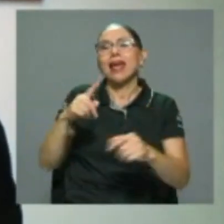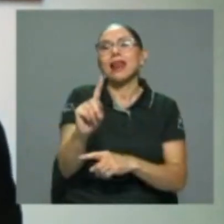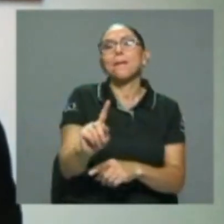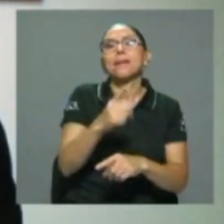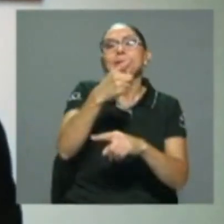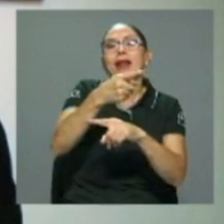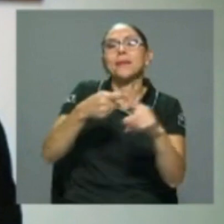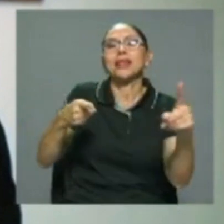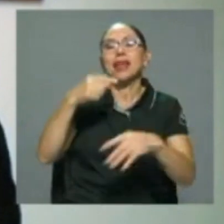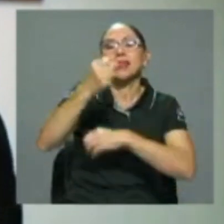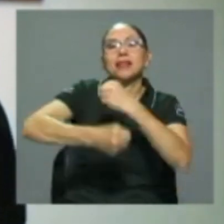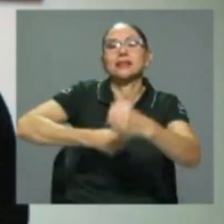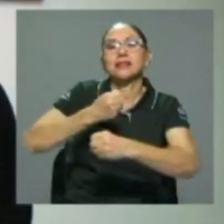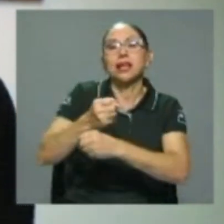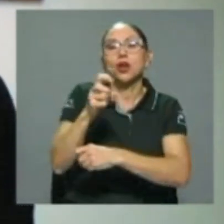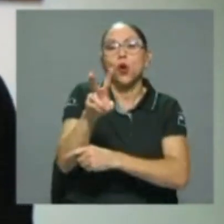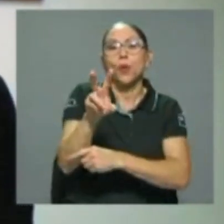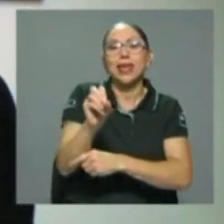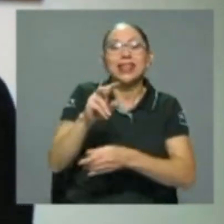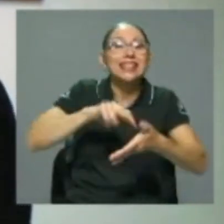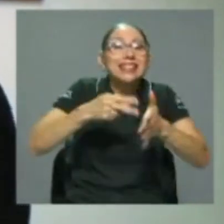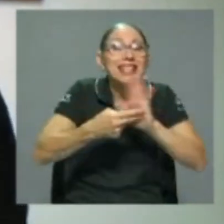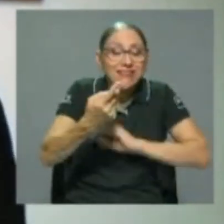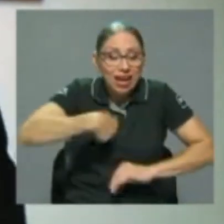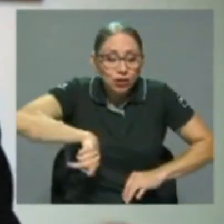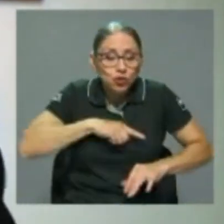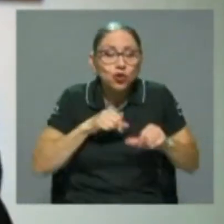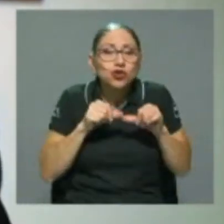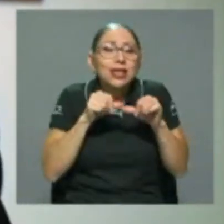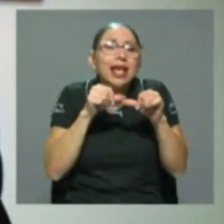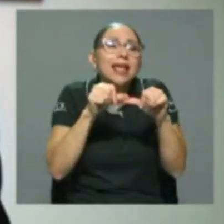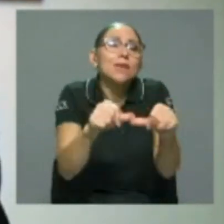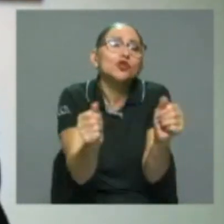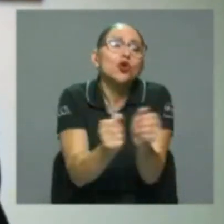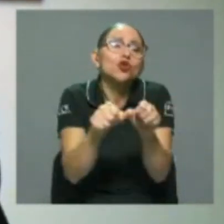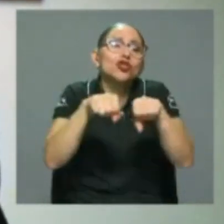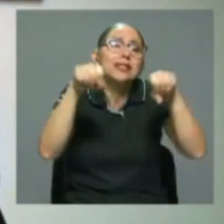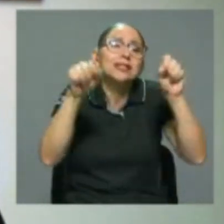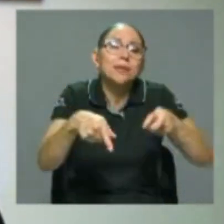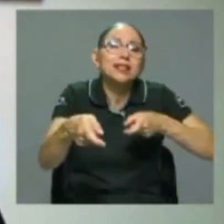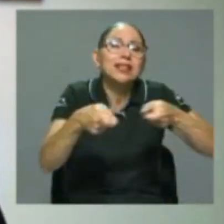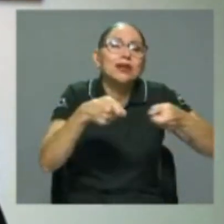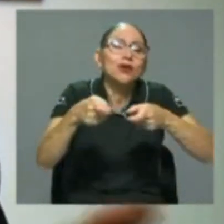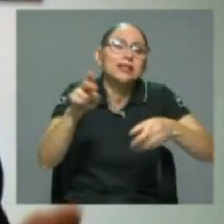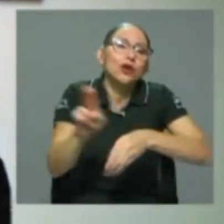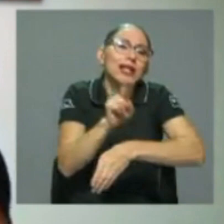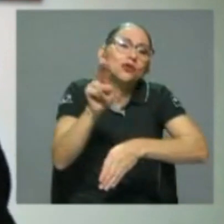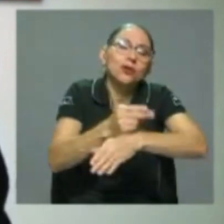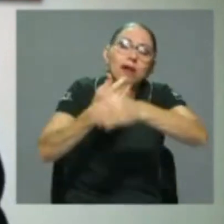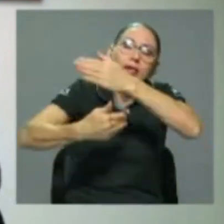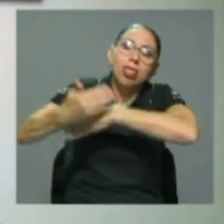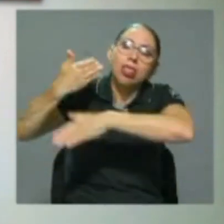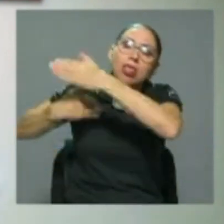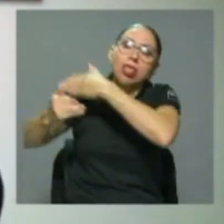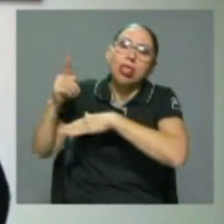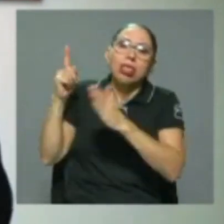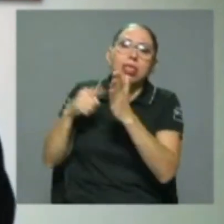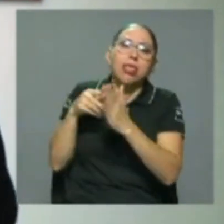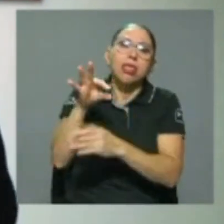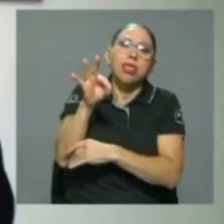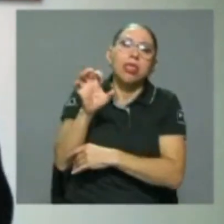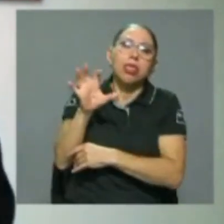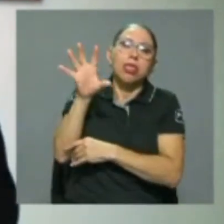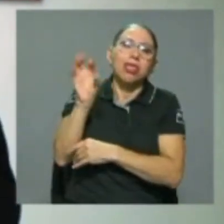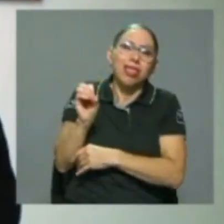sea, seguimos con los sistemas de regulación que se usaban allá por 1950, que era básicamente lo que se